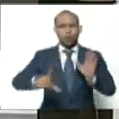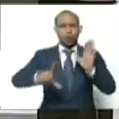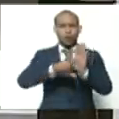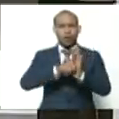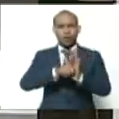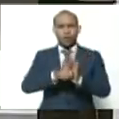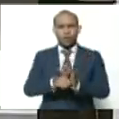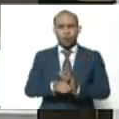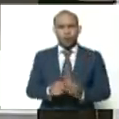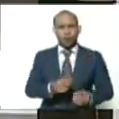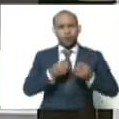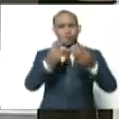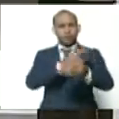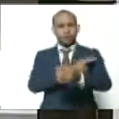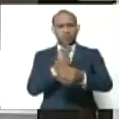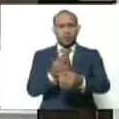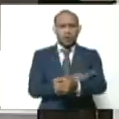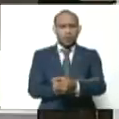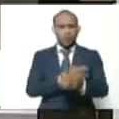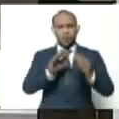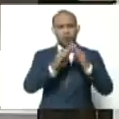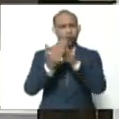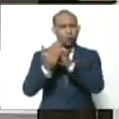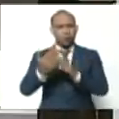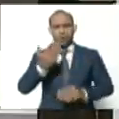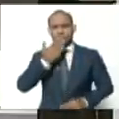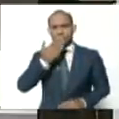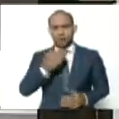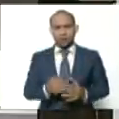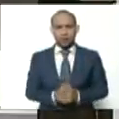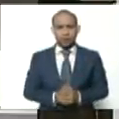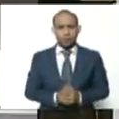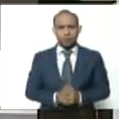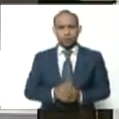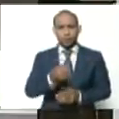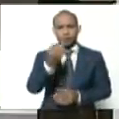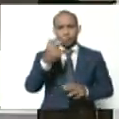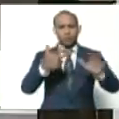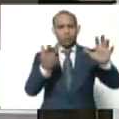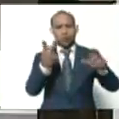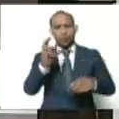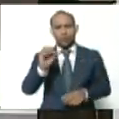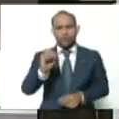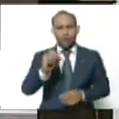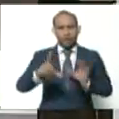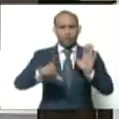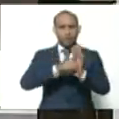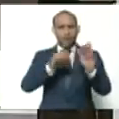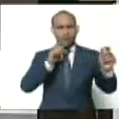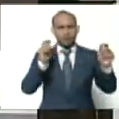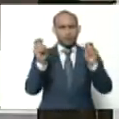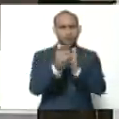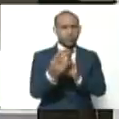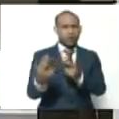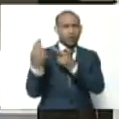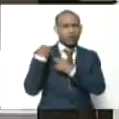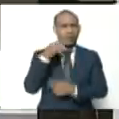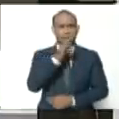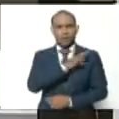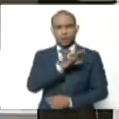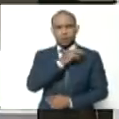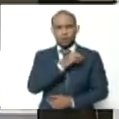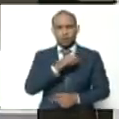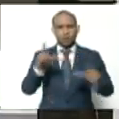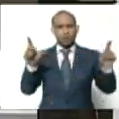para empoderar aún más a las comunidades indígenas. Número 20, la ley de reforma parcial de la ley de responsabilidad social